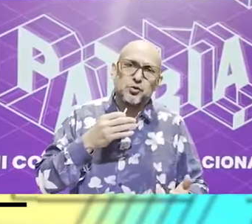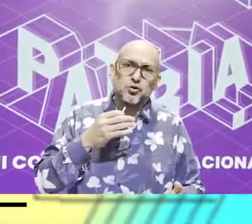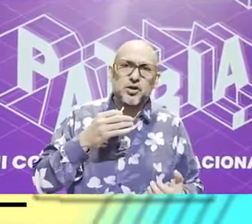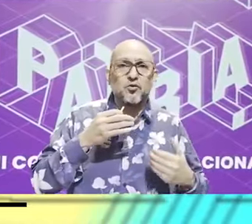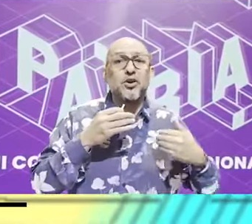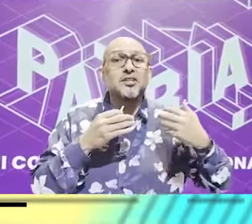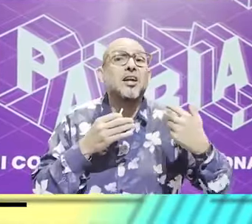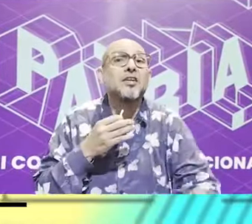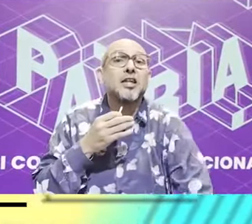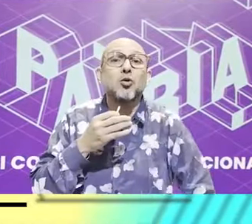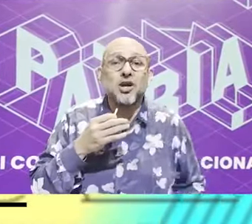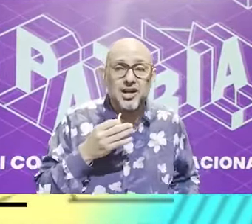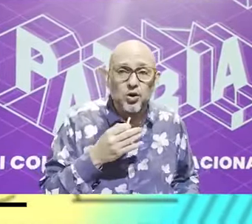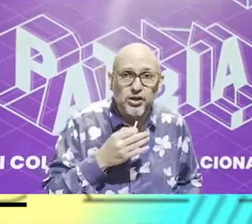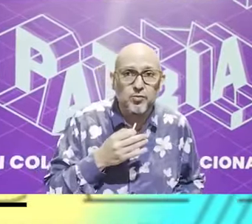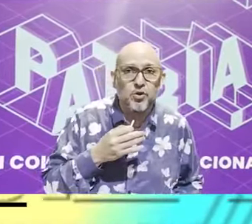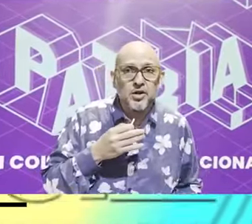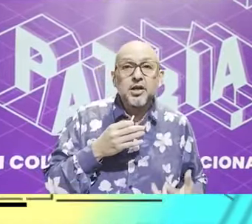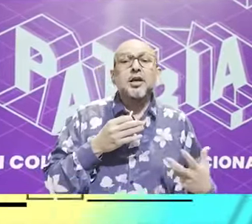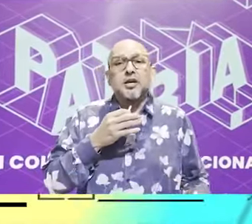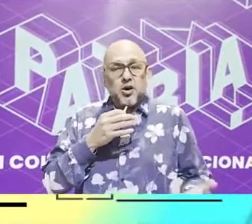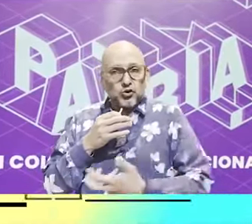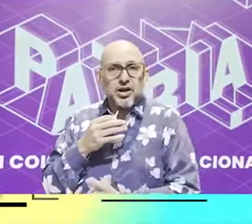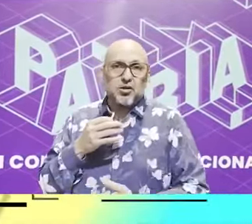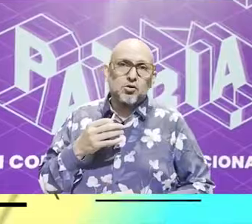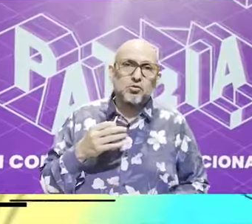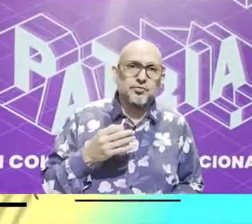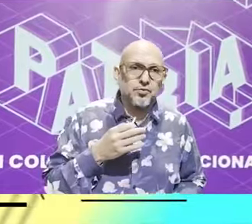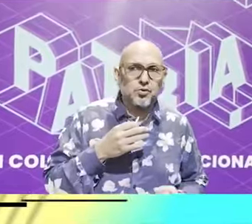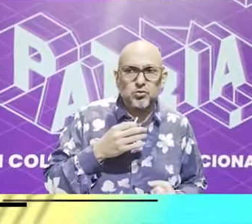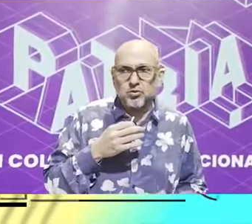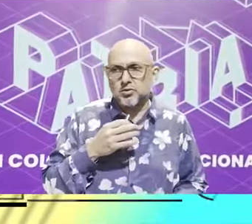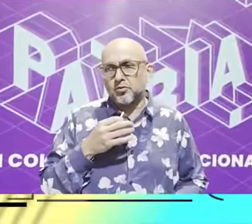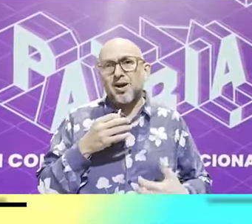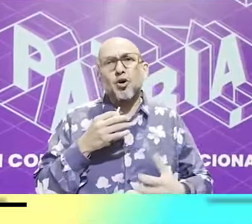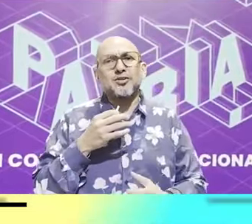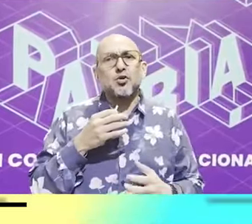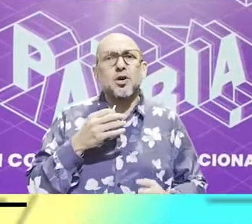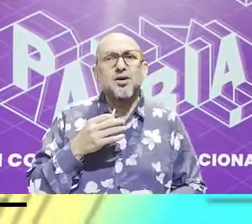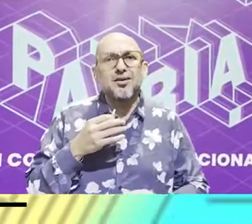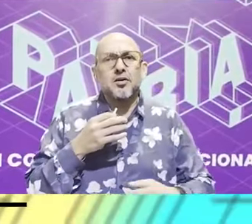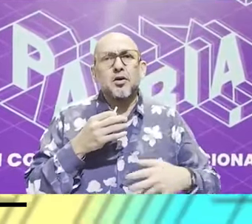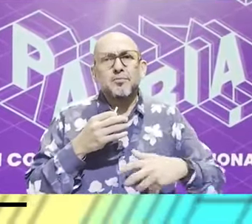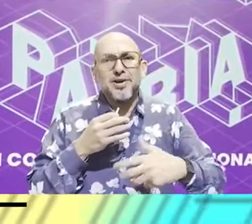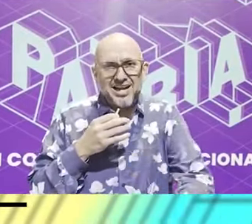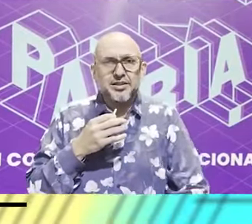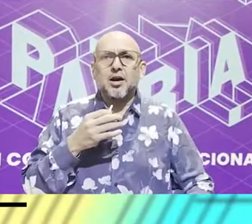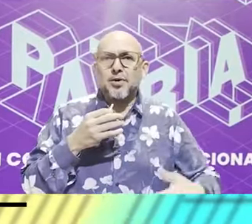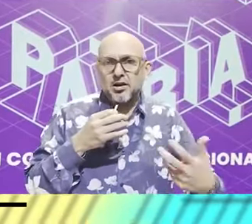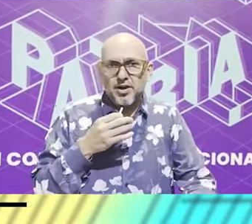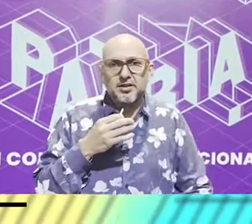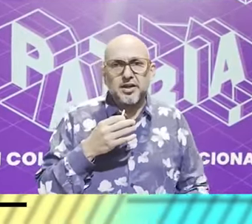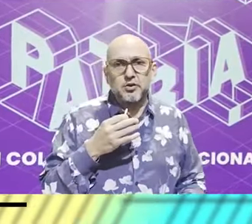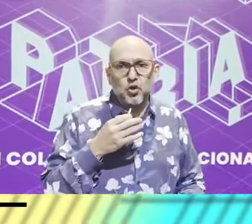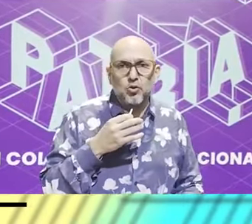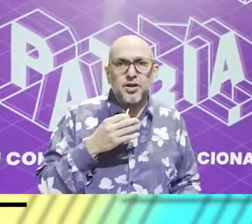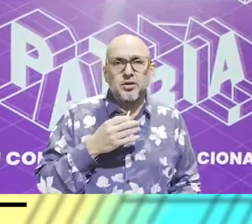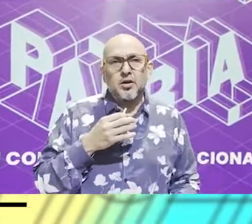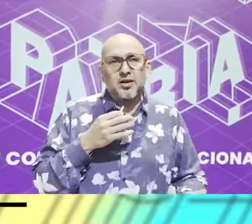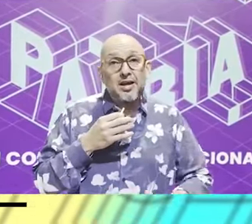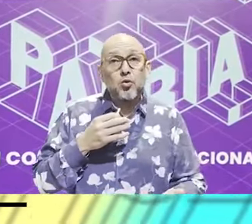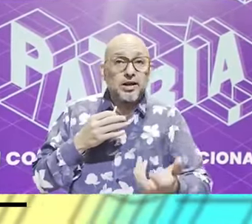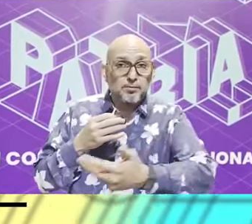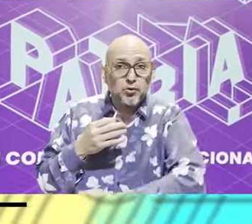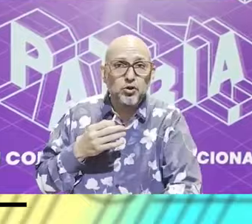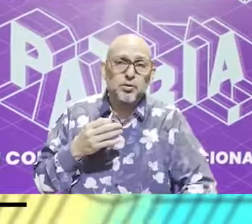comunicación 2.0 frente a la dictadura del algoritmo y otra con una vocación más bien práctica, pragmática